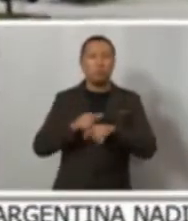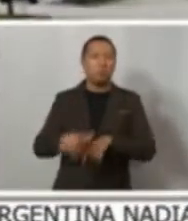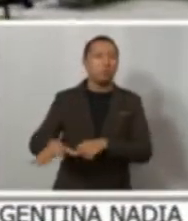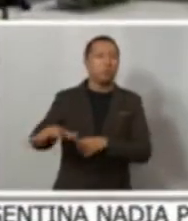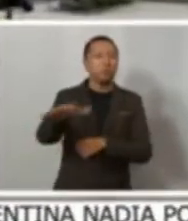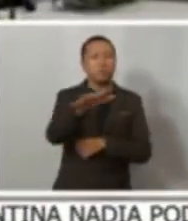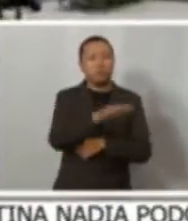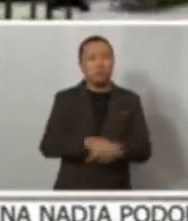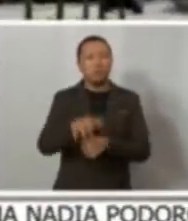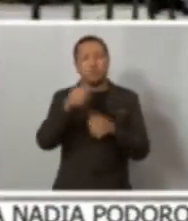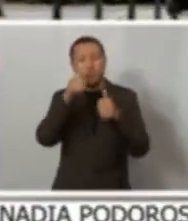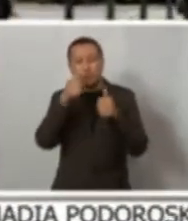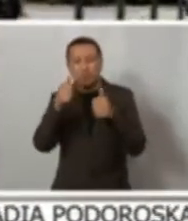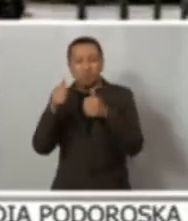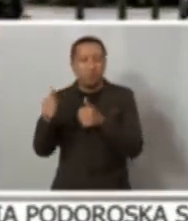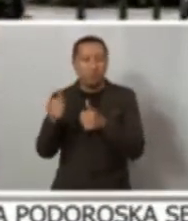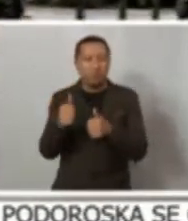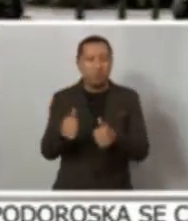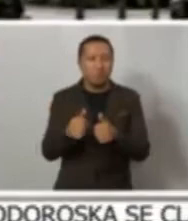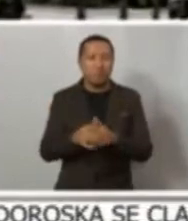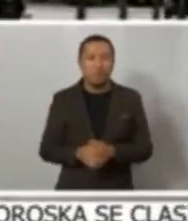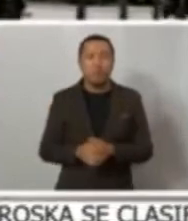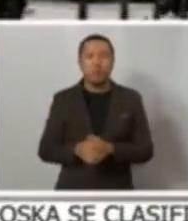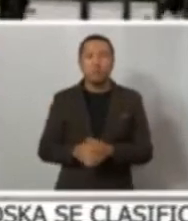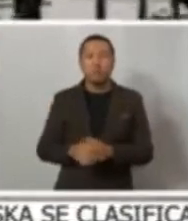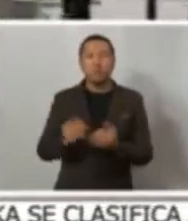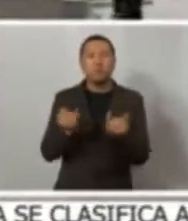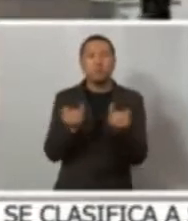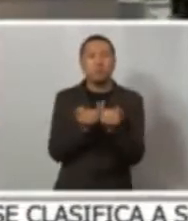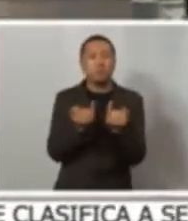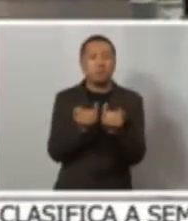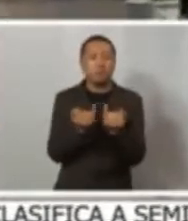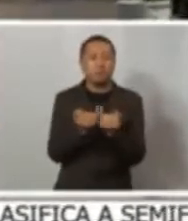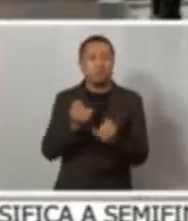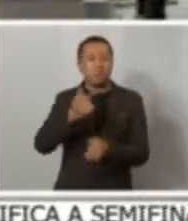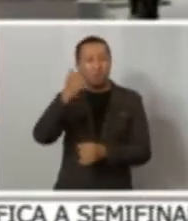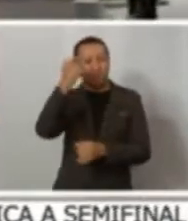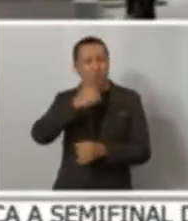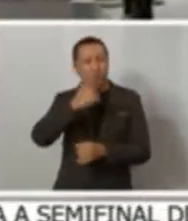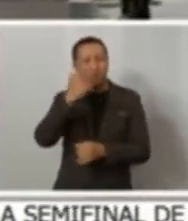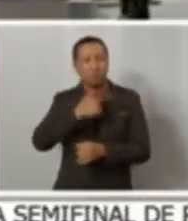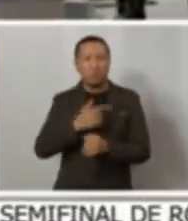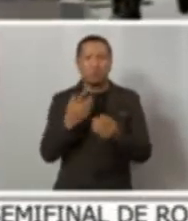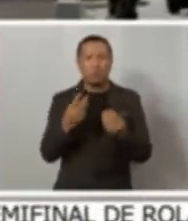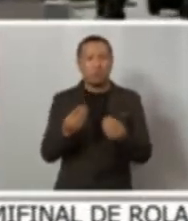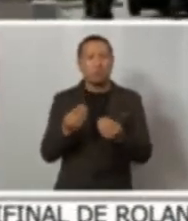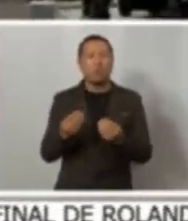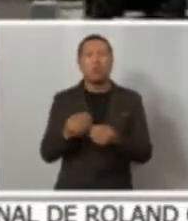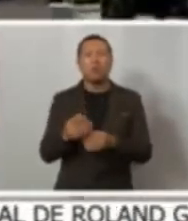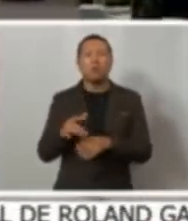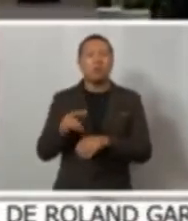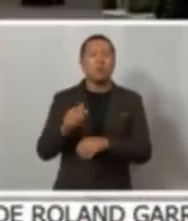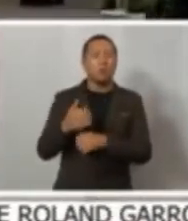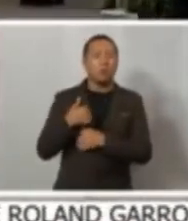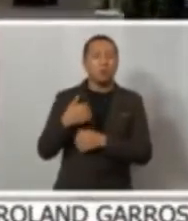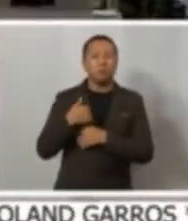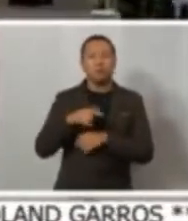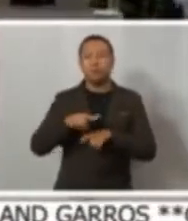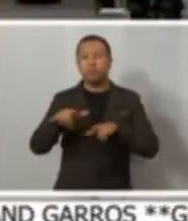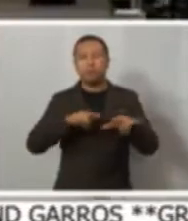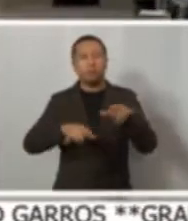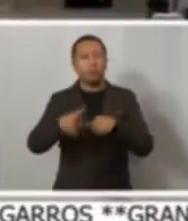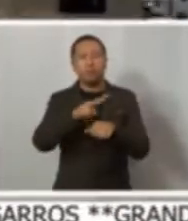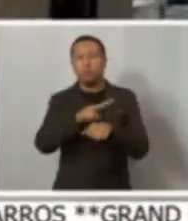actividades de atención. Desde las primeras horas de la mañana, elementos del ejército recorrieron distintos puntos de la ciudad para brindar seguridad y